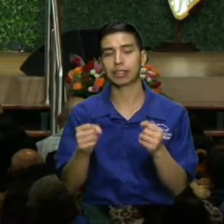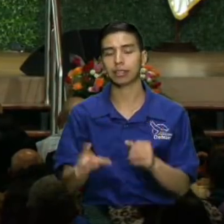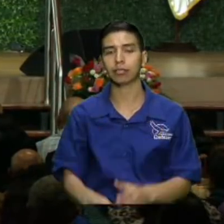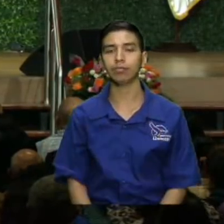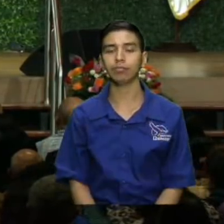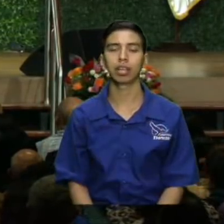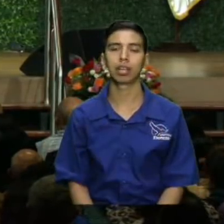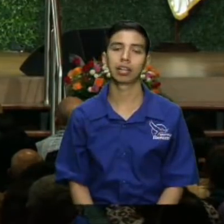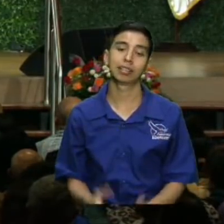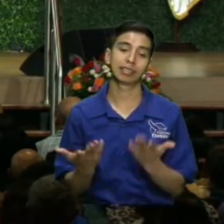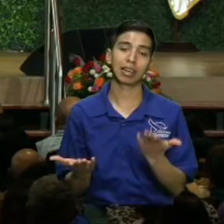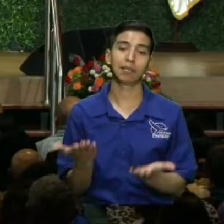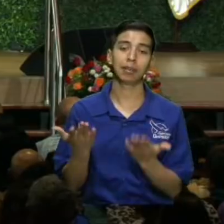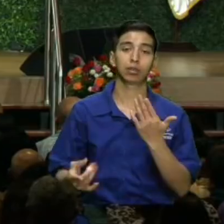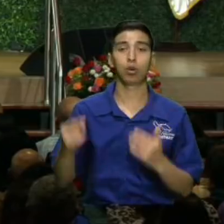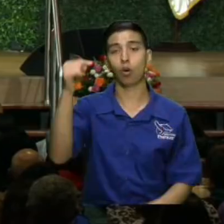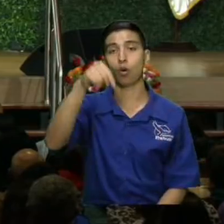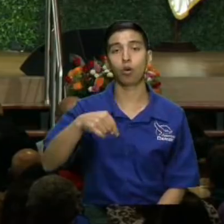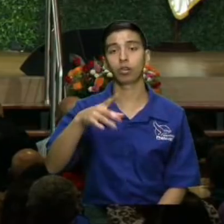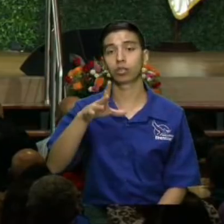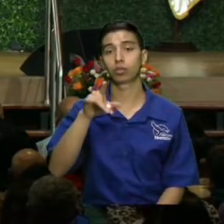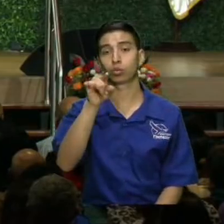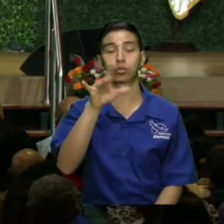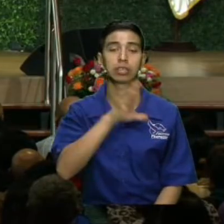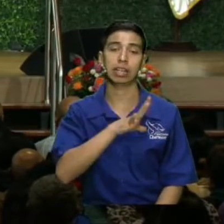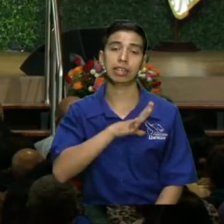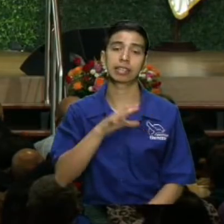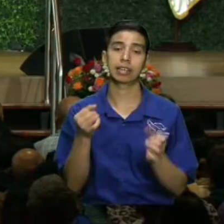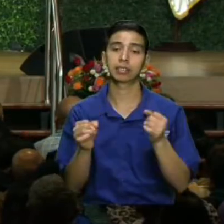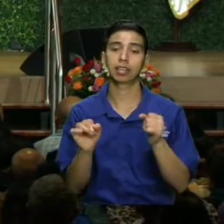Quizá hoy tú tienes que tomar alguna decisión.